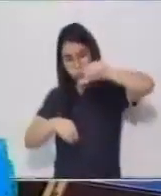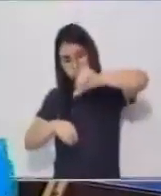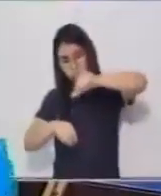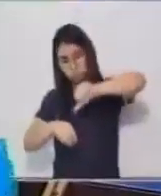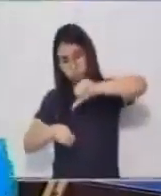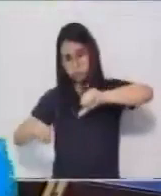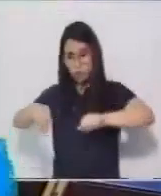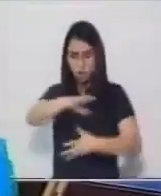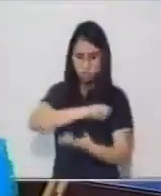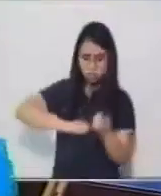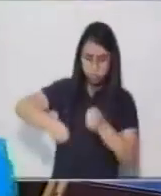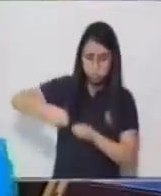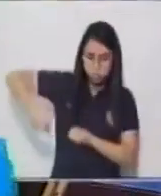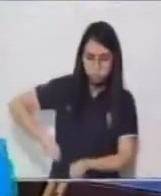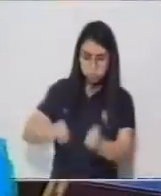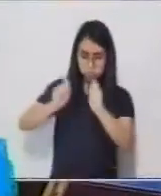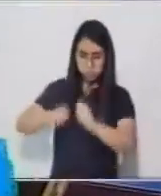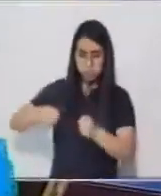la pared.